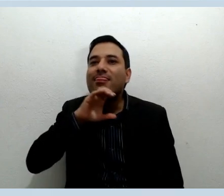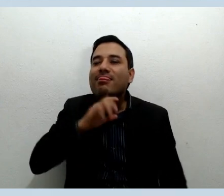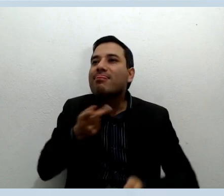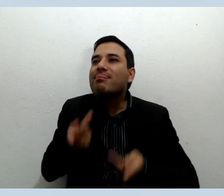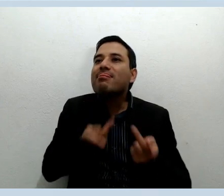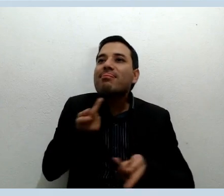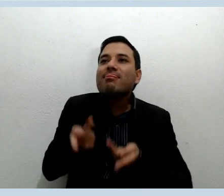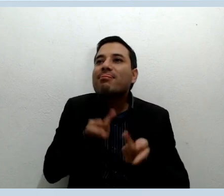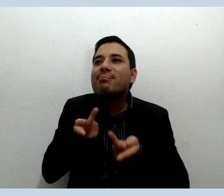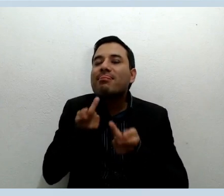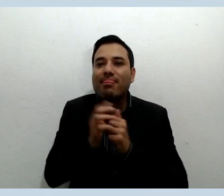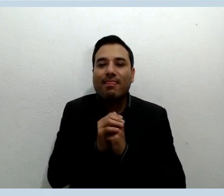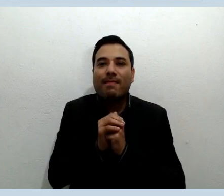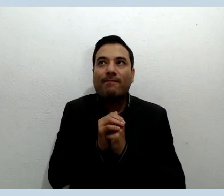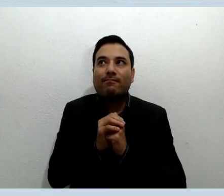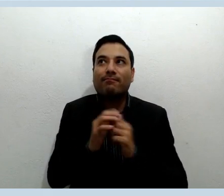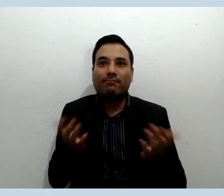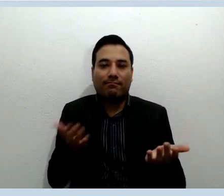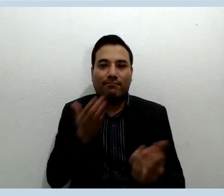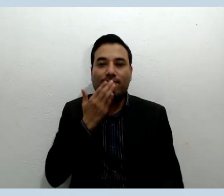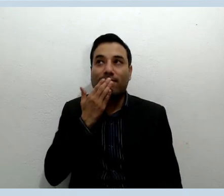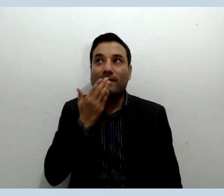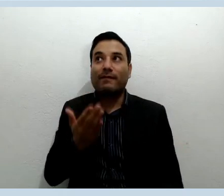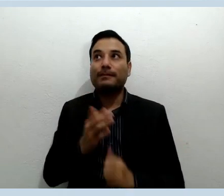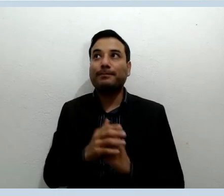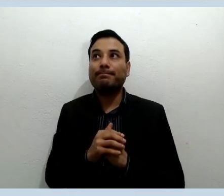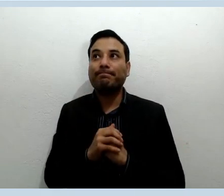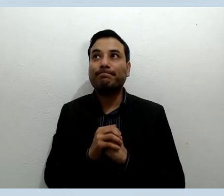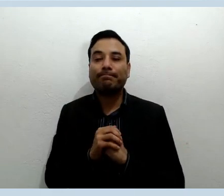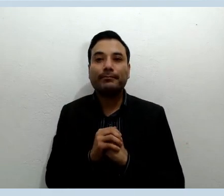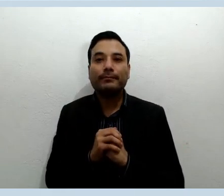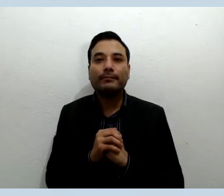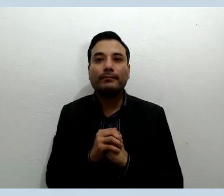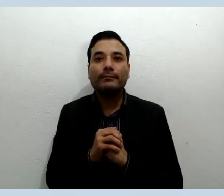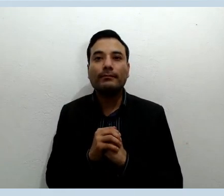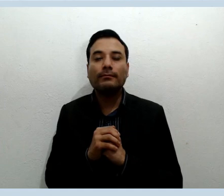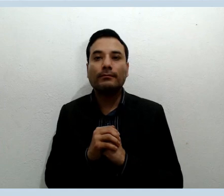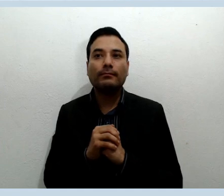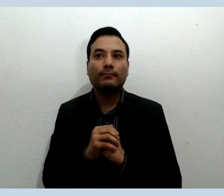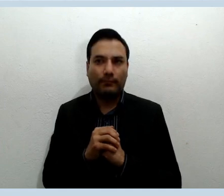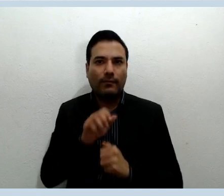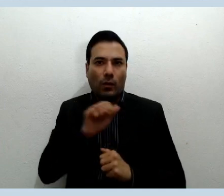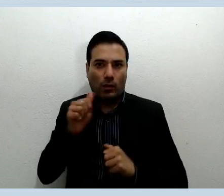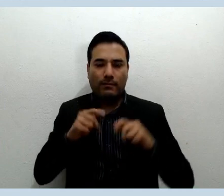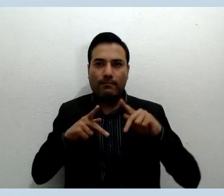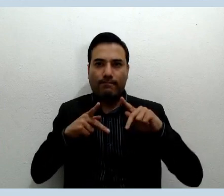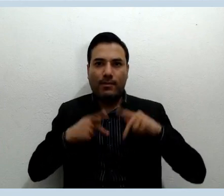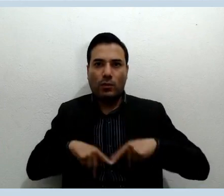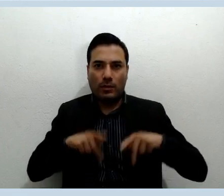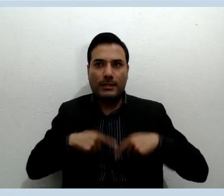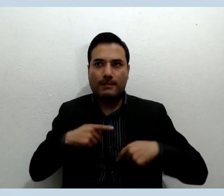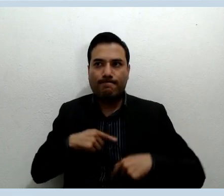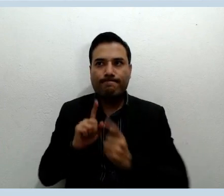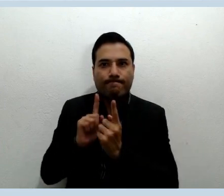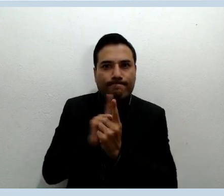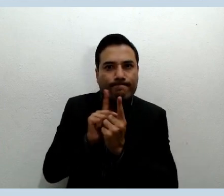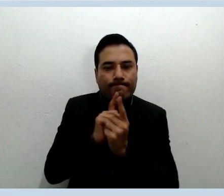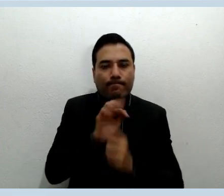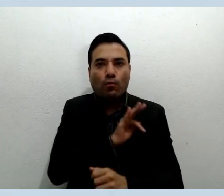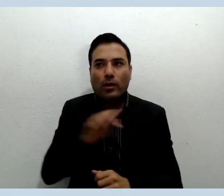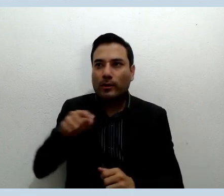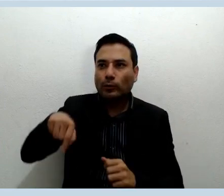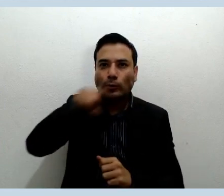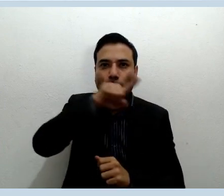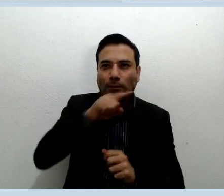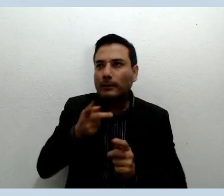considerarlo que también considerarlo como una un vínculo con otras personas que también hacernos preguntas nos